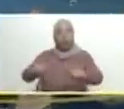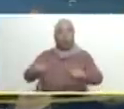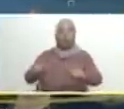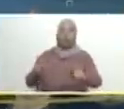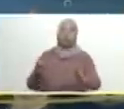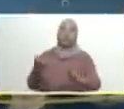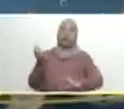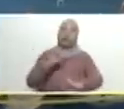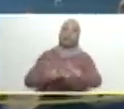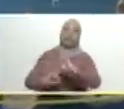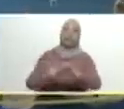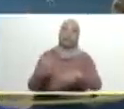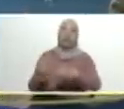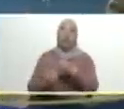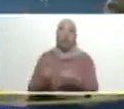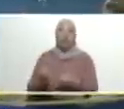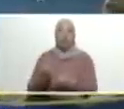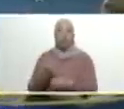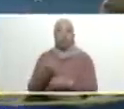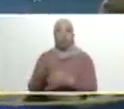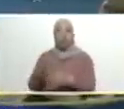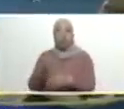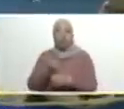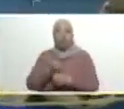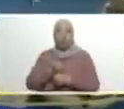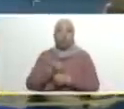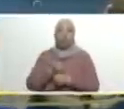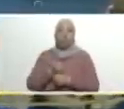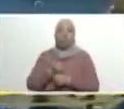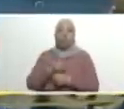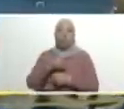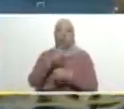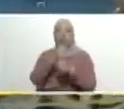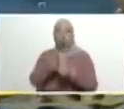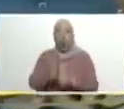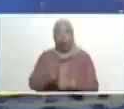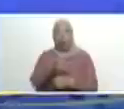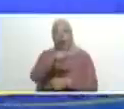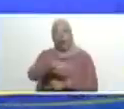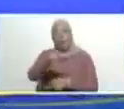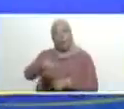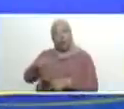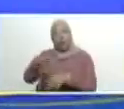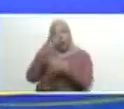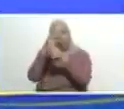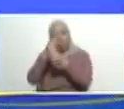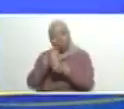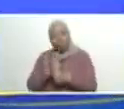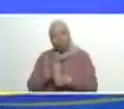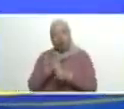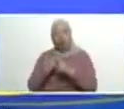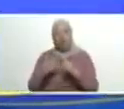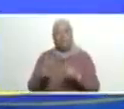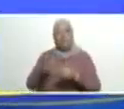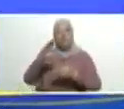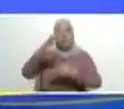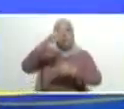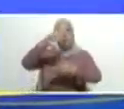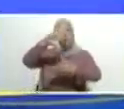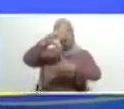esto como ustedes esperaban y como lo esperaban los países del Caribe Oriental y del